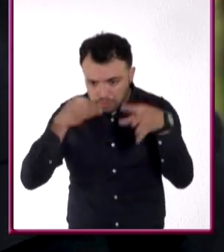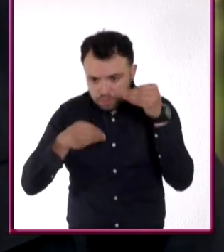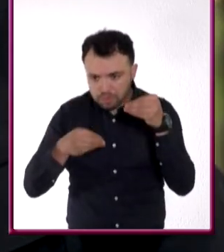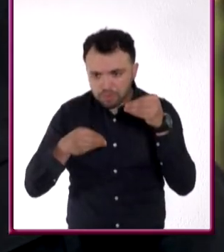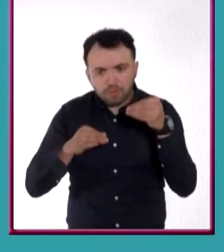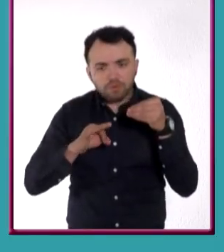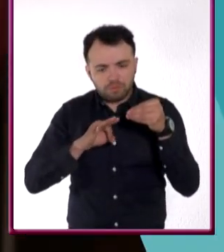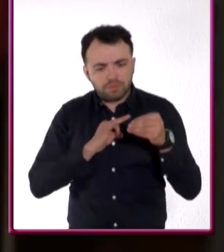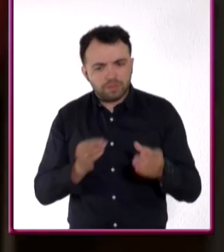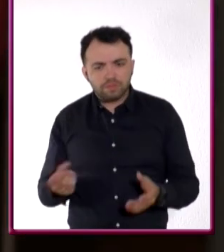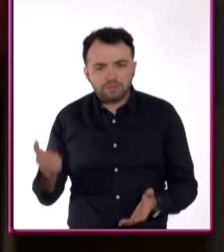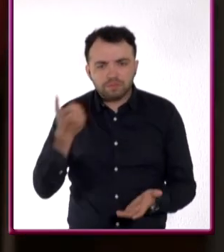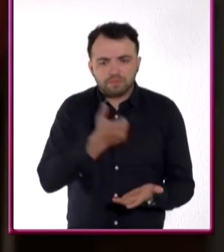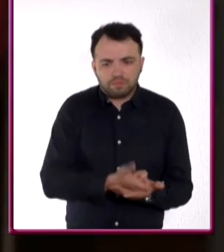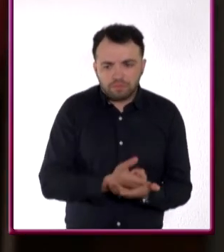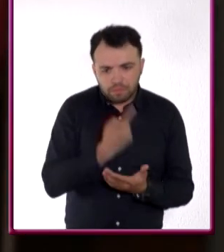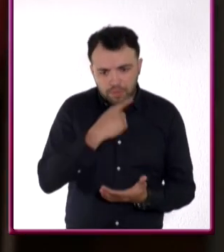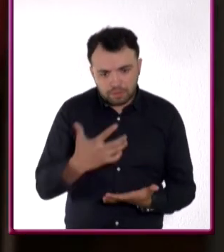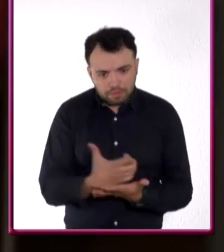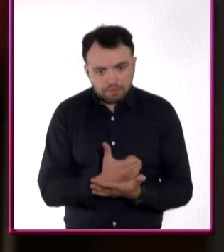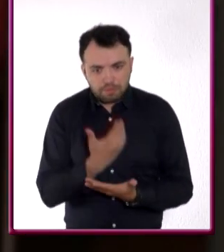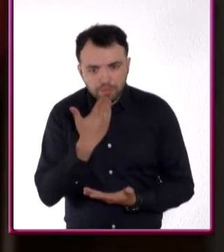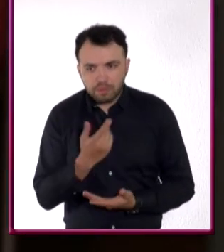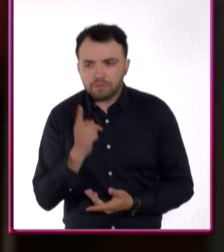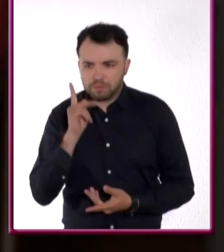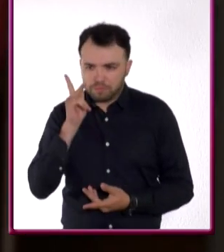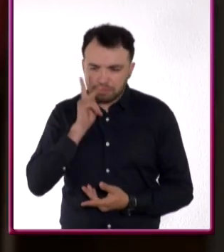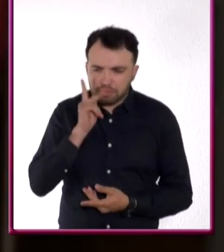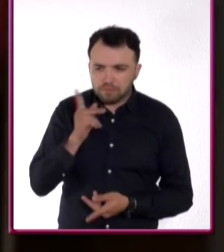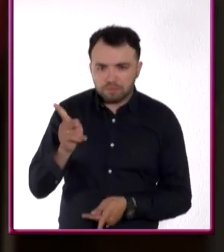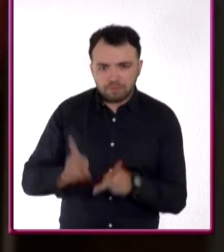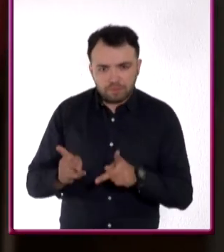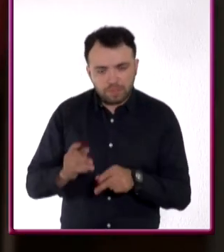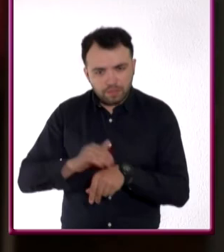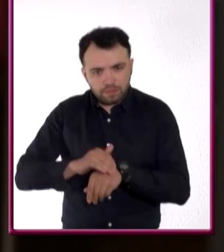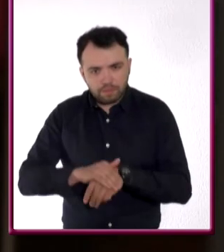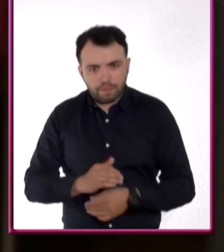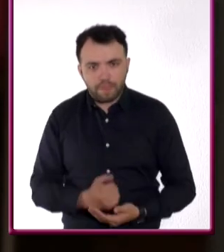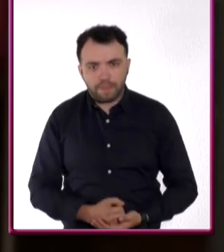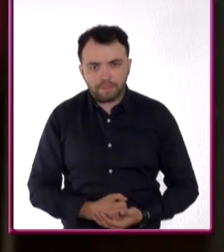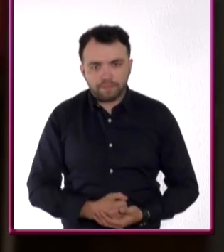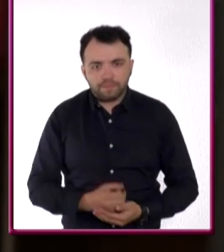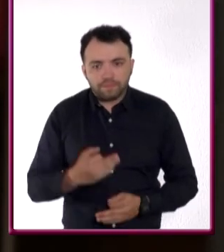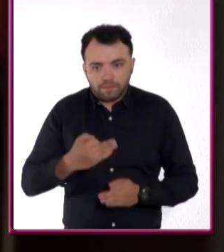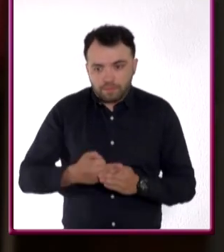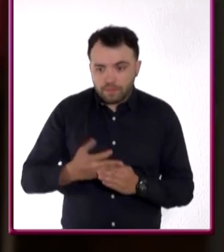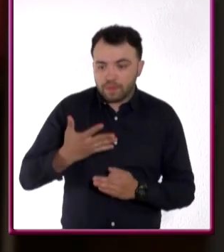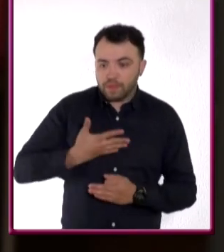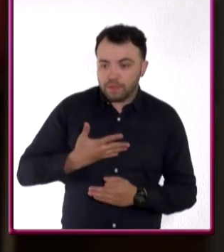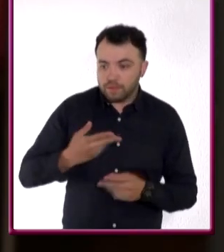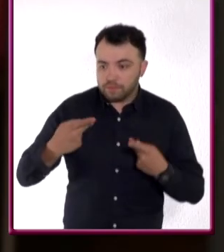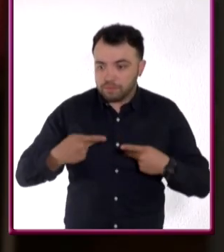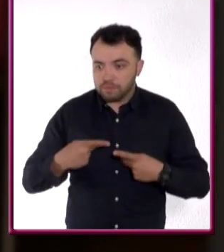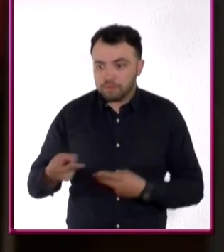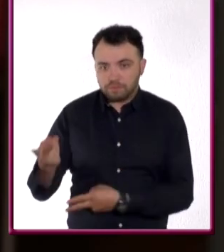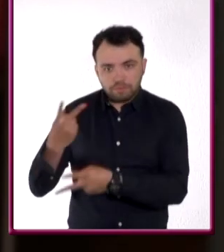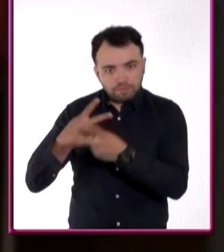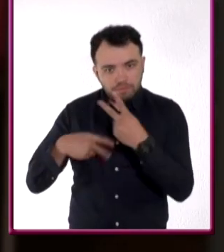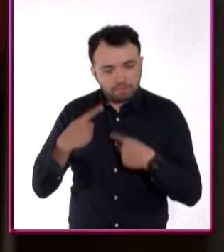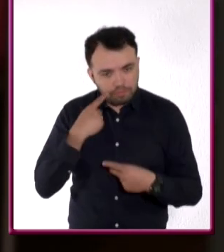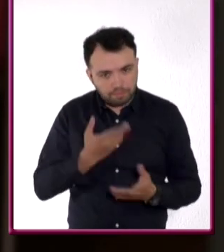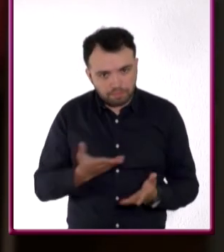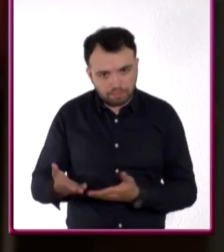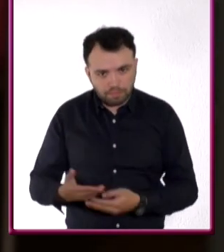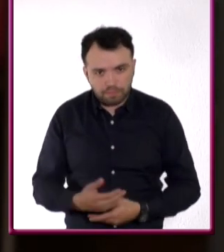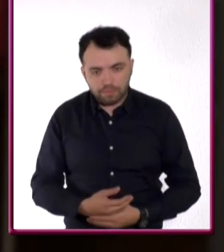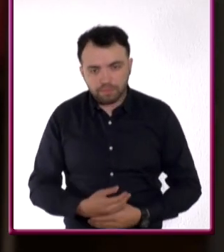nos explique, ¿no? Hoy tenemos como invitado a Carlos Andrés López Morales, economista ambiental de CEDUA y miembro del Colegio de México. ¿Qué